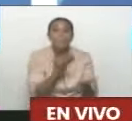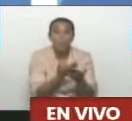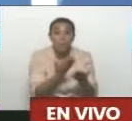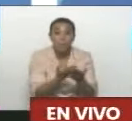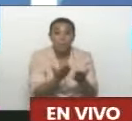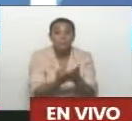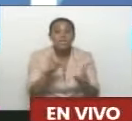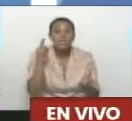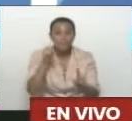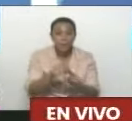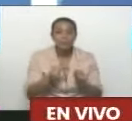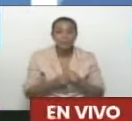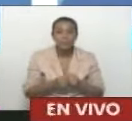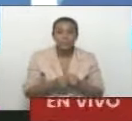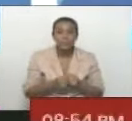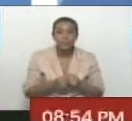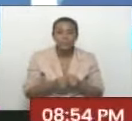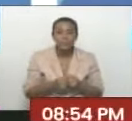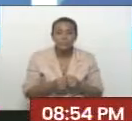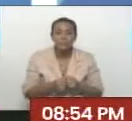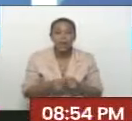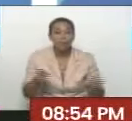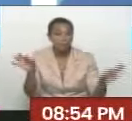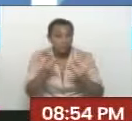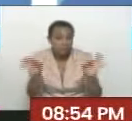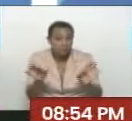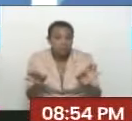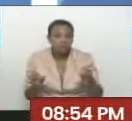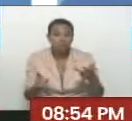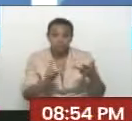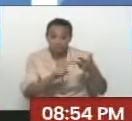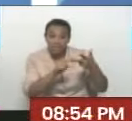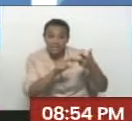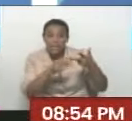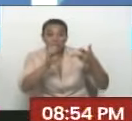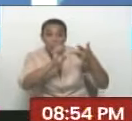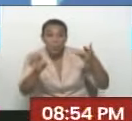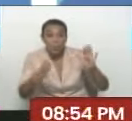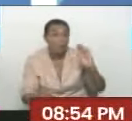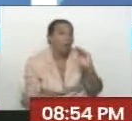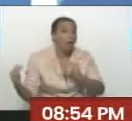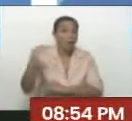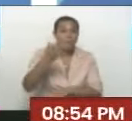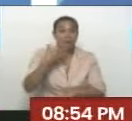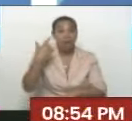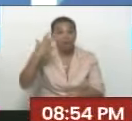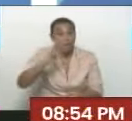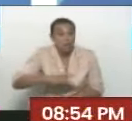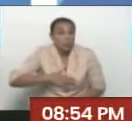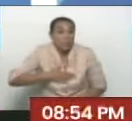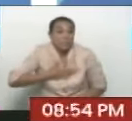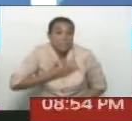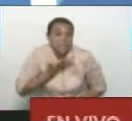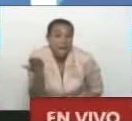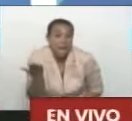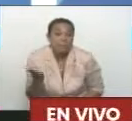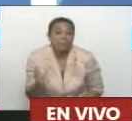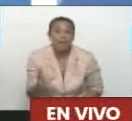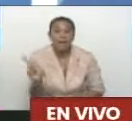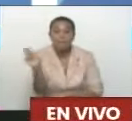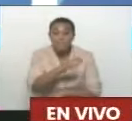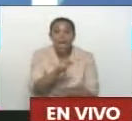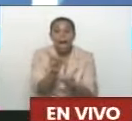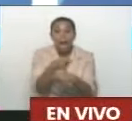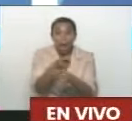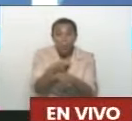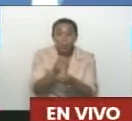una meta que yo creo que es corta, es pequeña, pero si la superamos, mejor. Al mes de agosto,